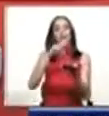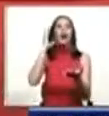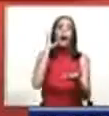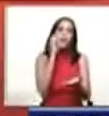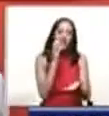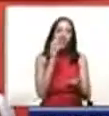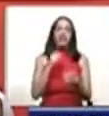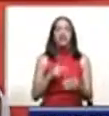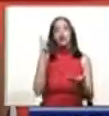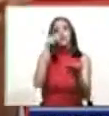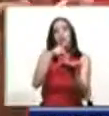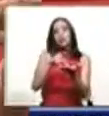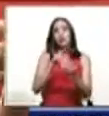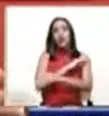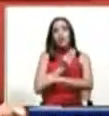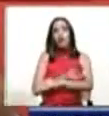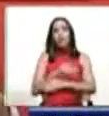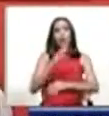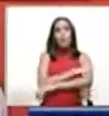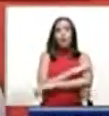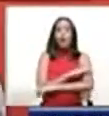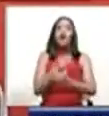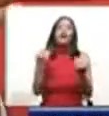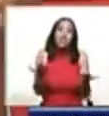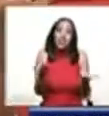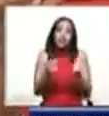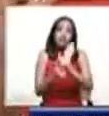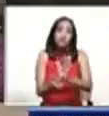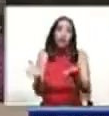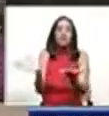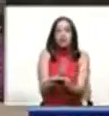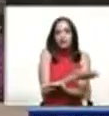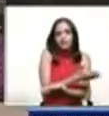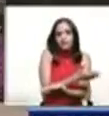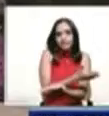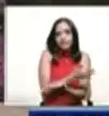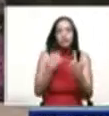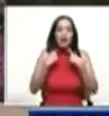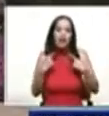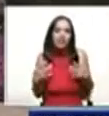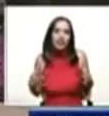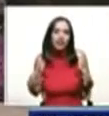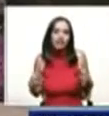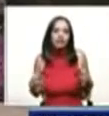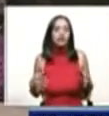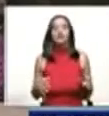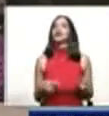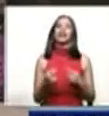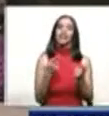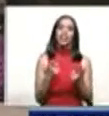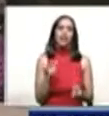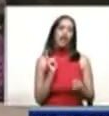participaron las fuerzas de oposición y salieron derrotados en este igualito periodo. Igualito cantaron fraude, claro, claro, mandaron igual cantaron fraude, pero en